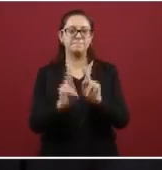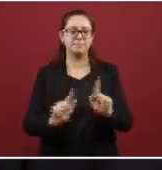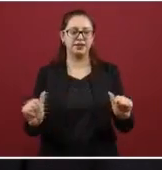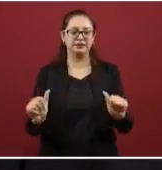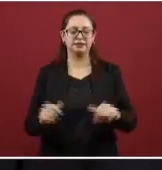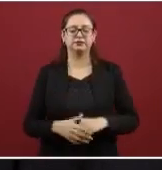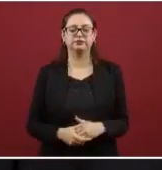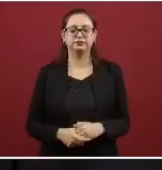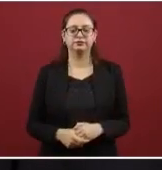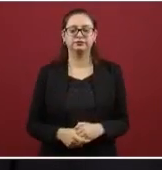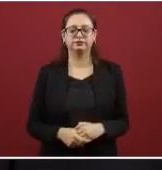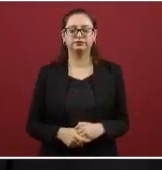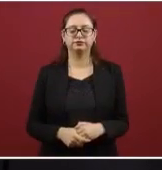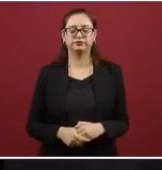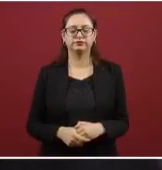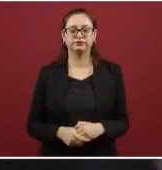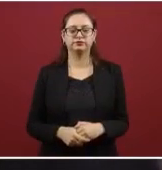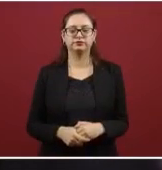No